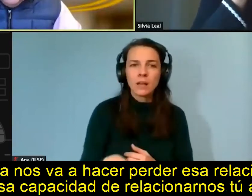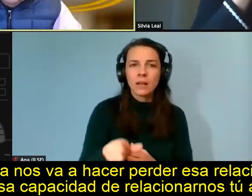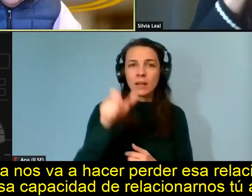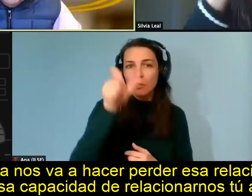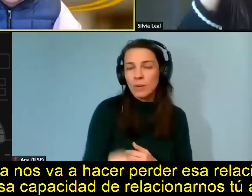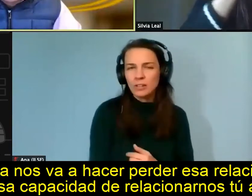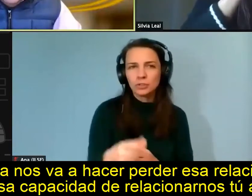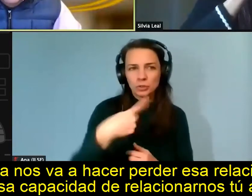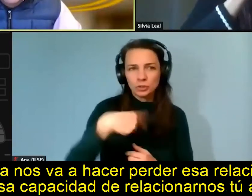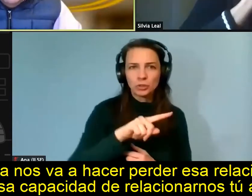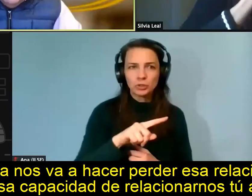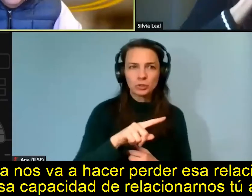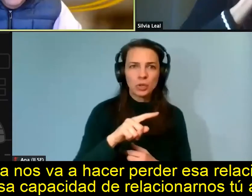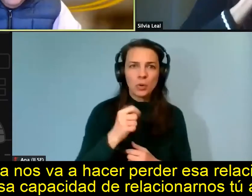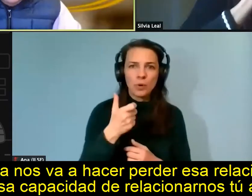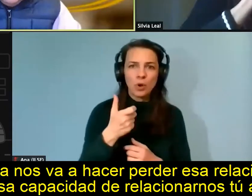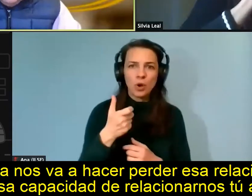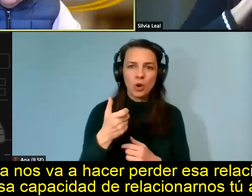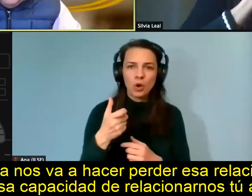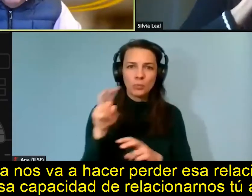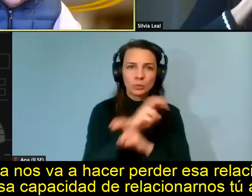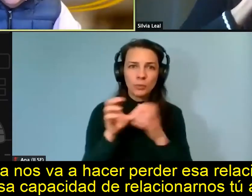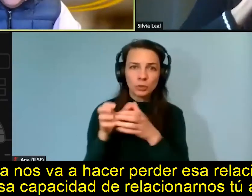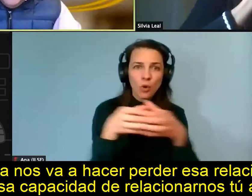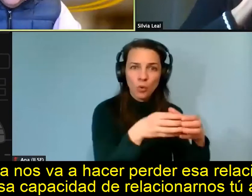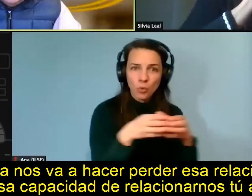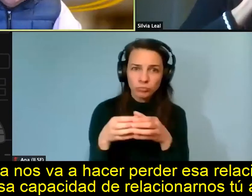la tecnología nos va a hacer perder esa relación